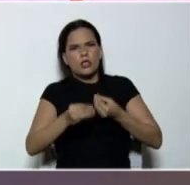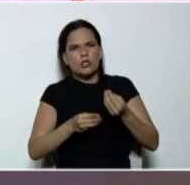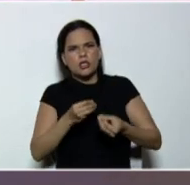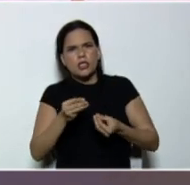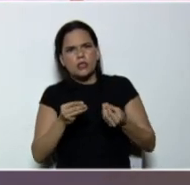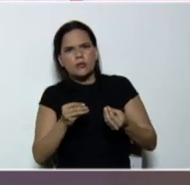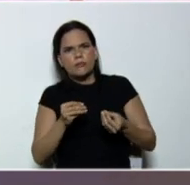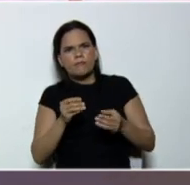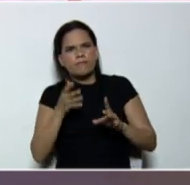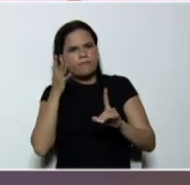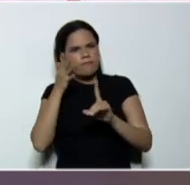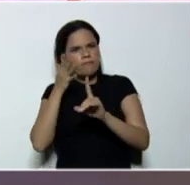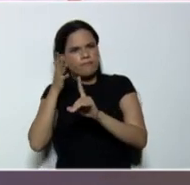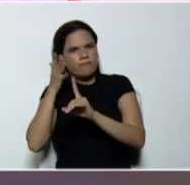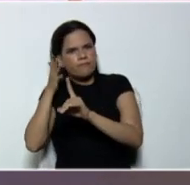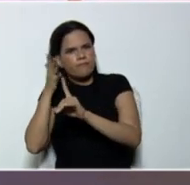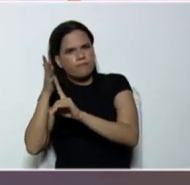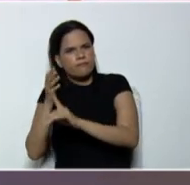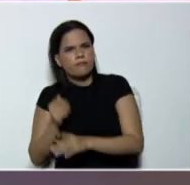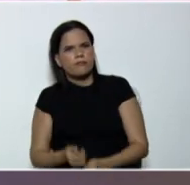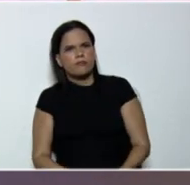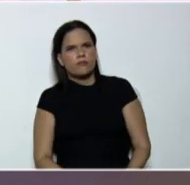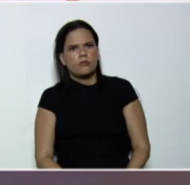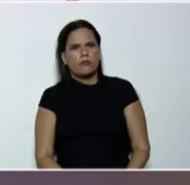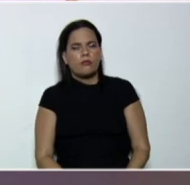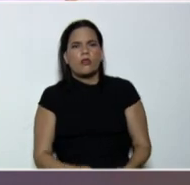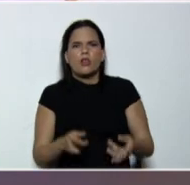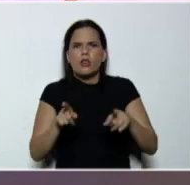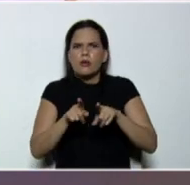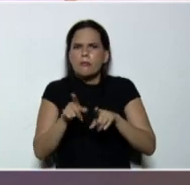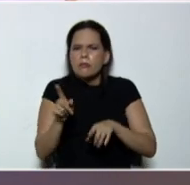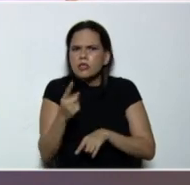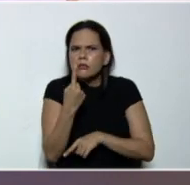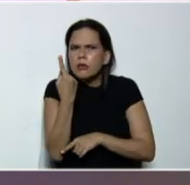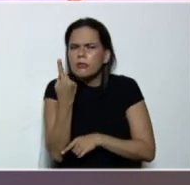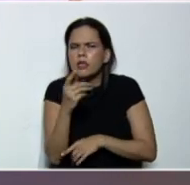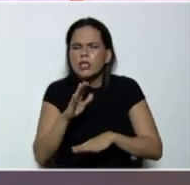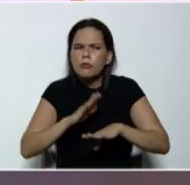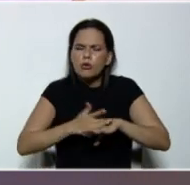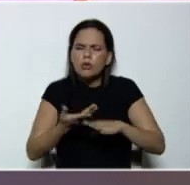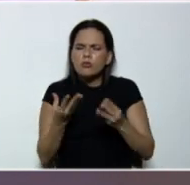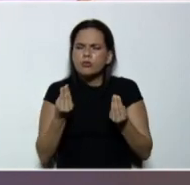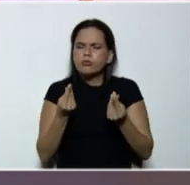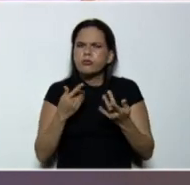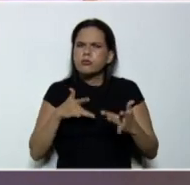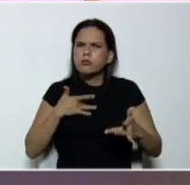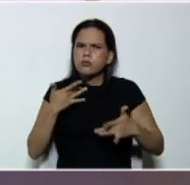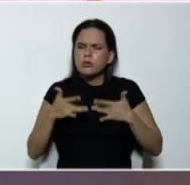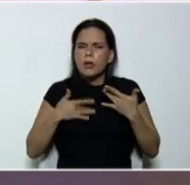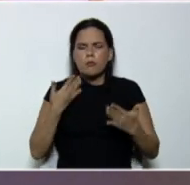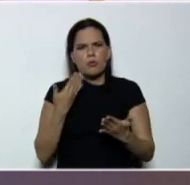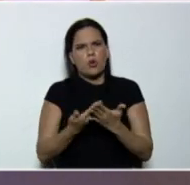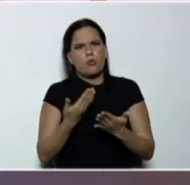acotaciones, orientaciones y recomendaciones, principalmente porque la gran mayoría de las actividades propuestas por los niveles